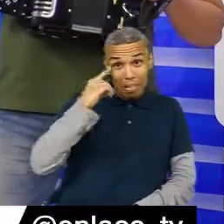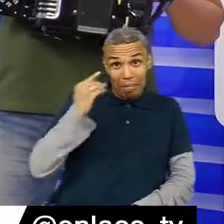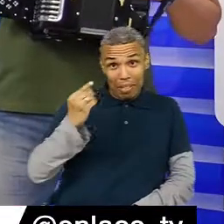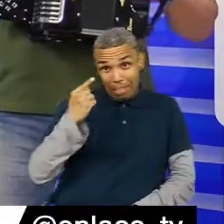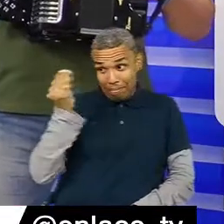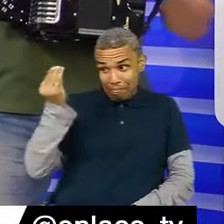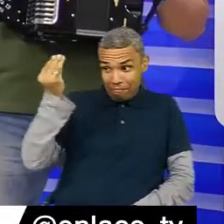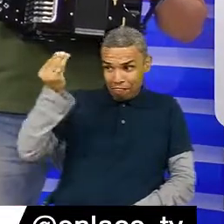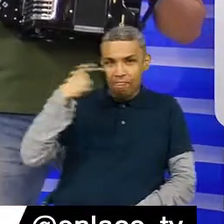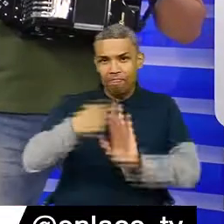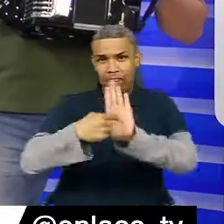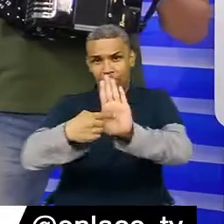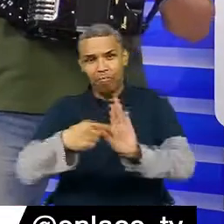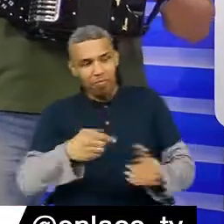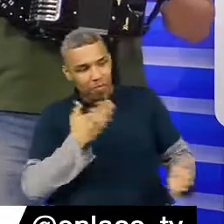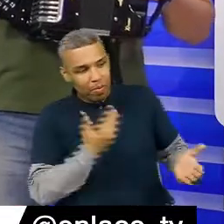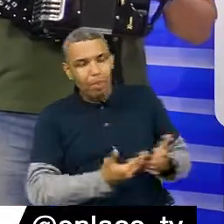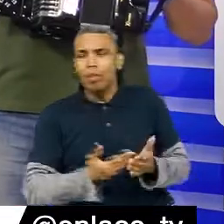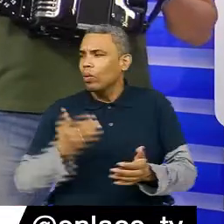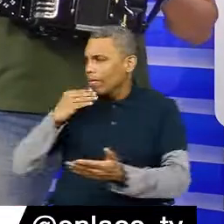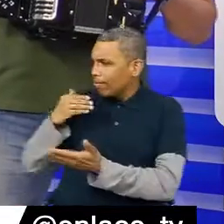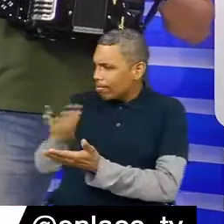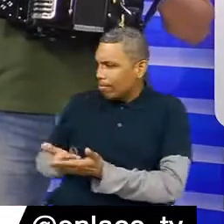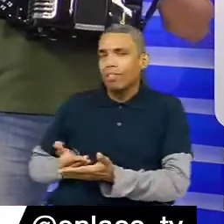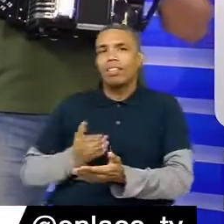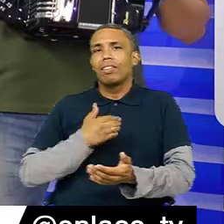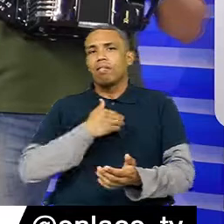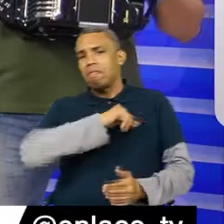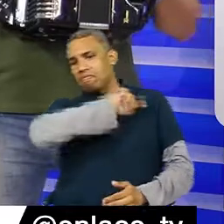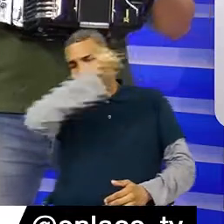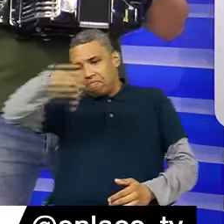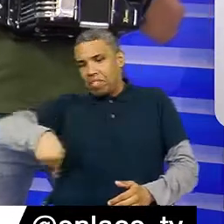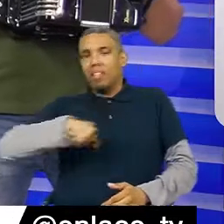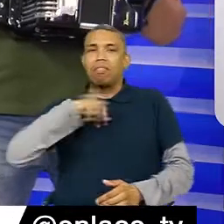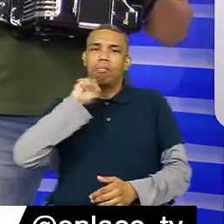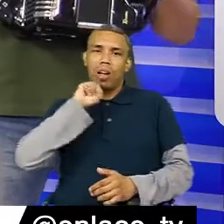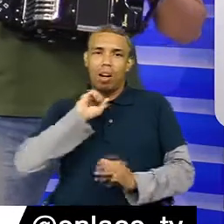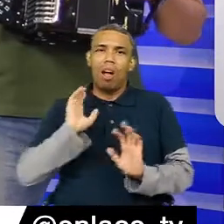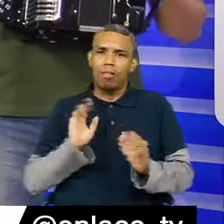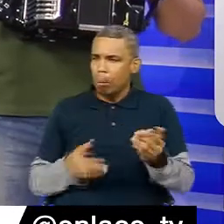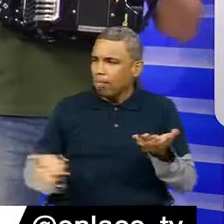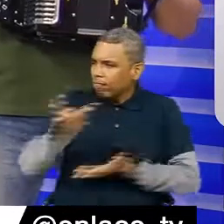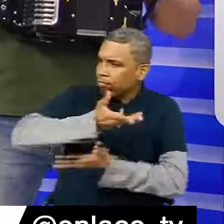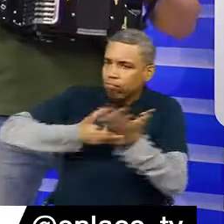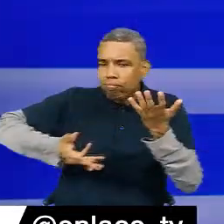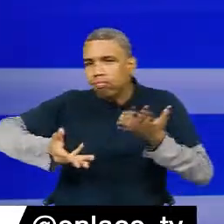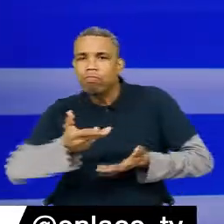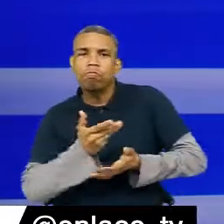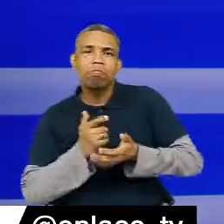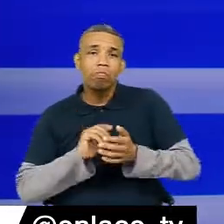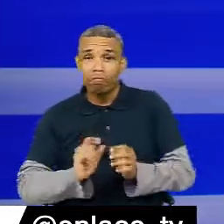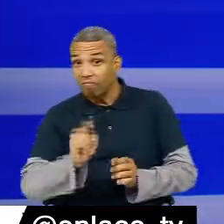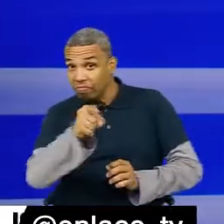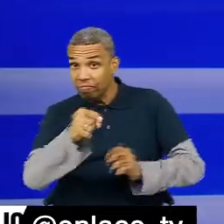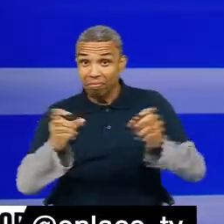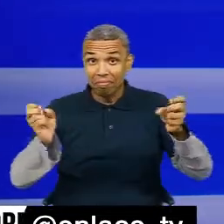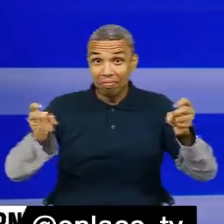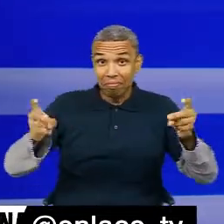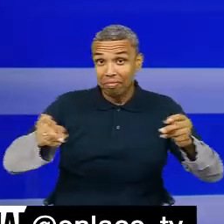al set. Gracias, de verdad contentísimo de poder estar aquí en Barranca Bermeja, visitando e interactuando con los televidentes que en este momento están allá en casita viendo aquí el